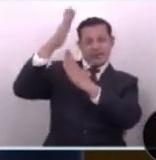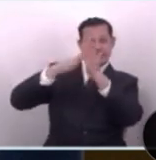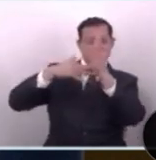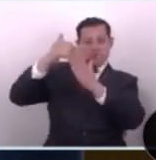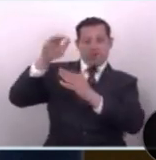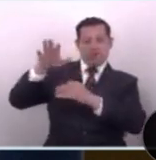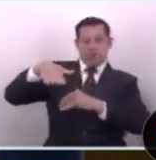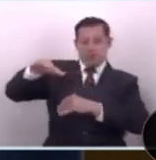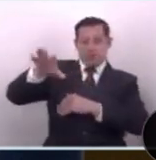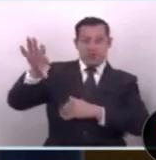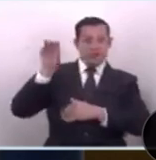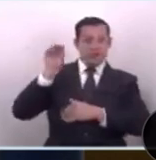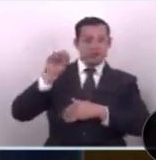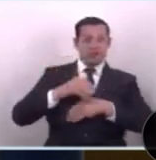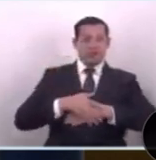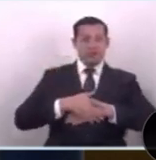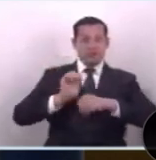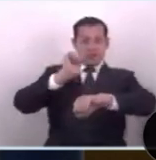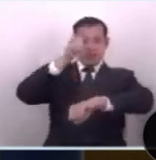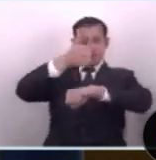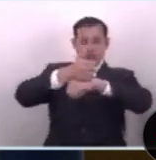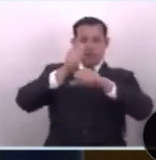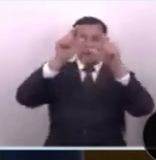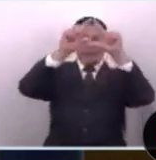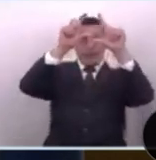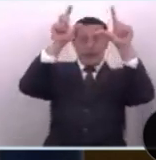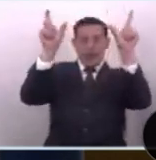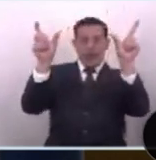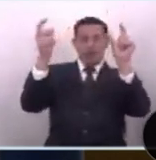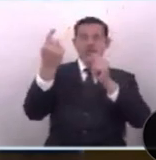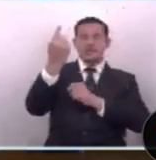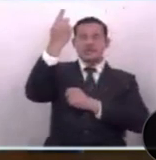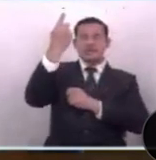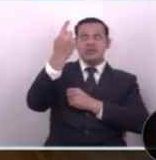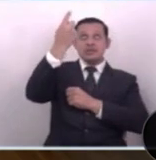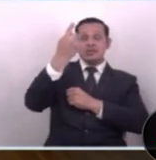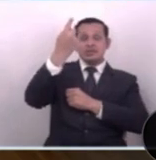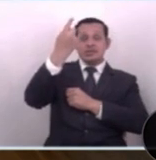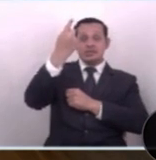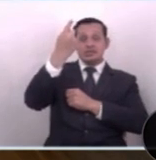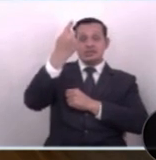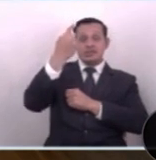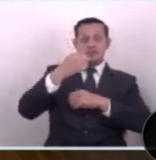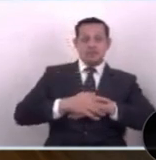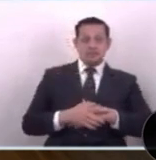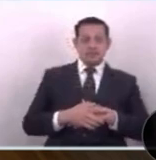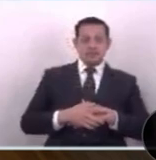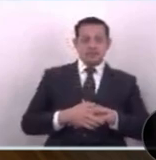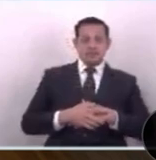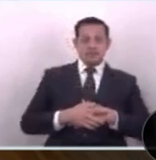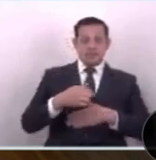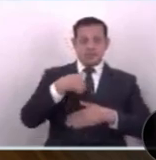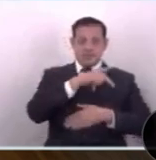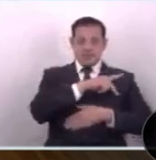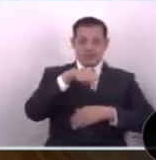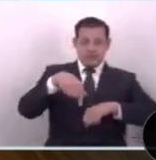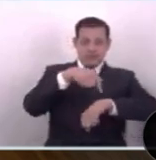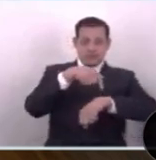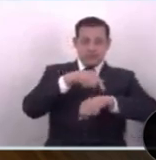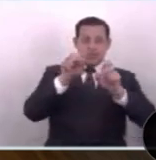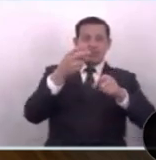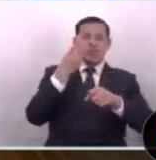salón Azul colocamos esta frase que está ahí arriba de mi persona en este momento que